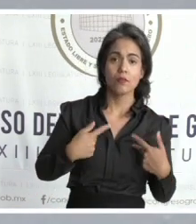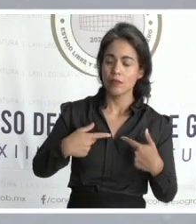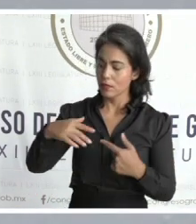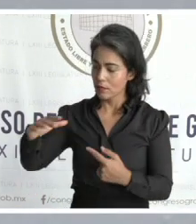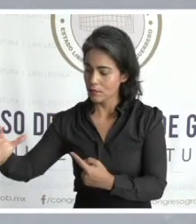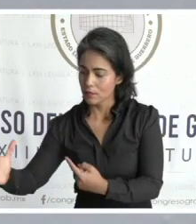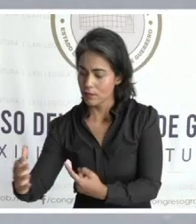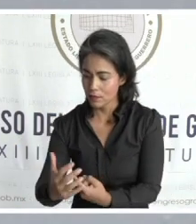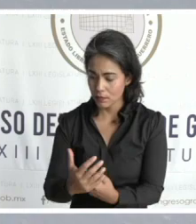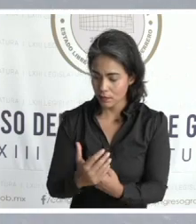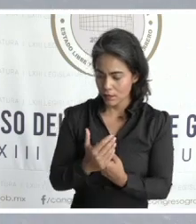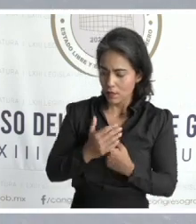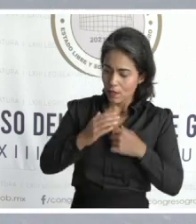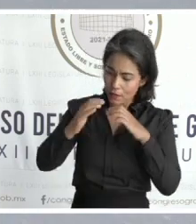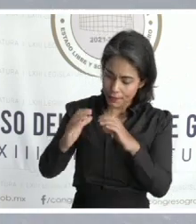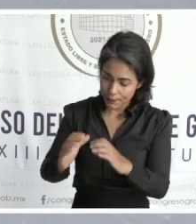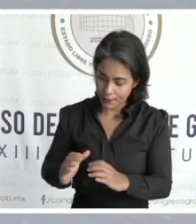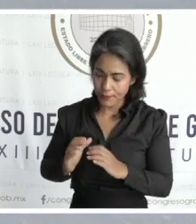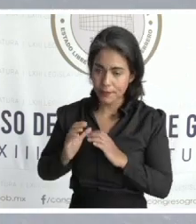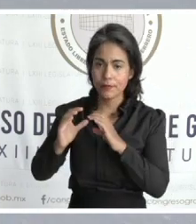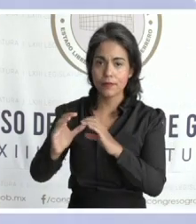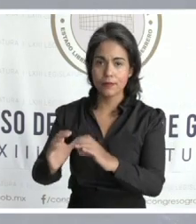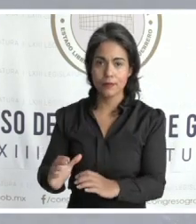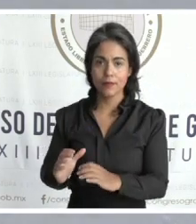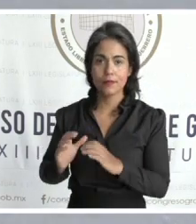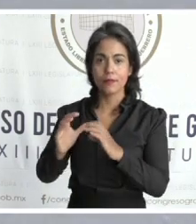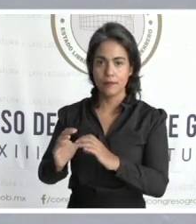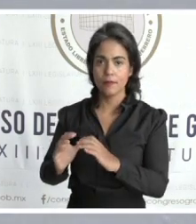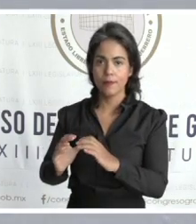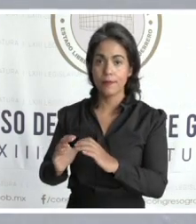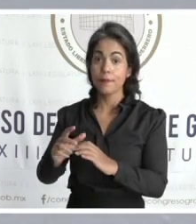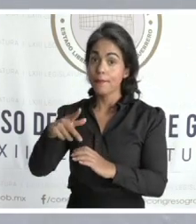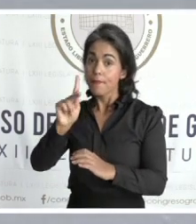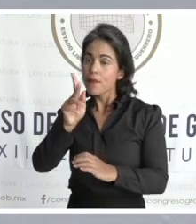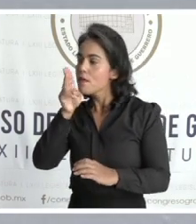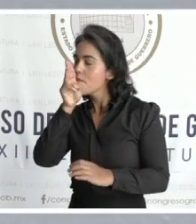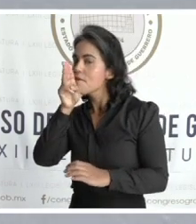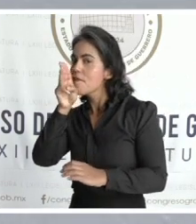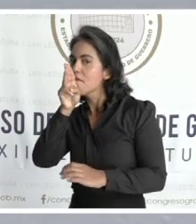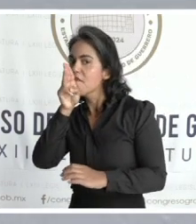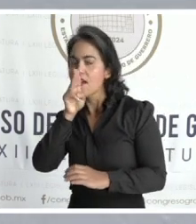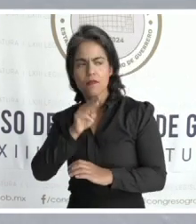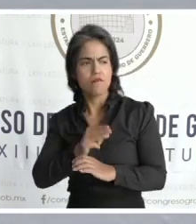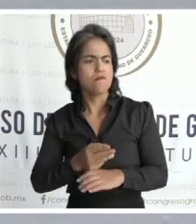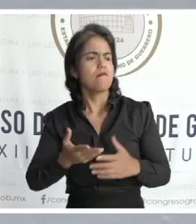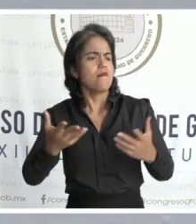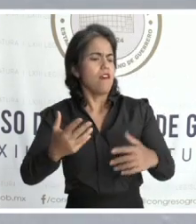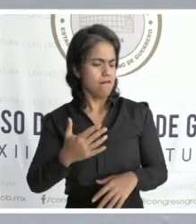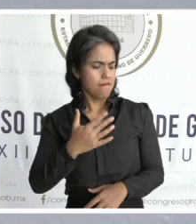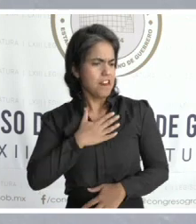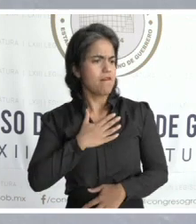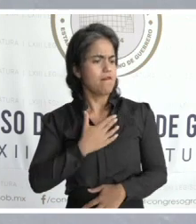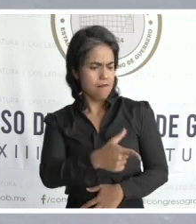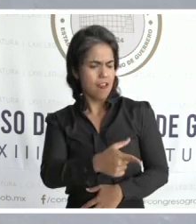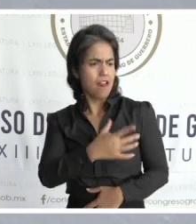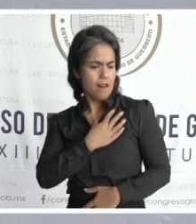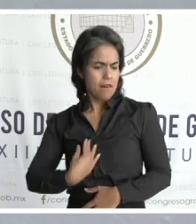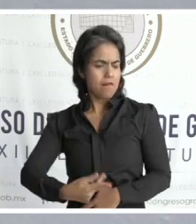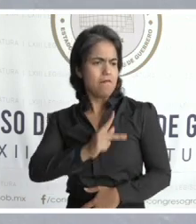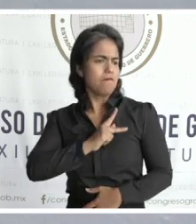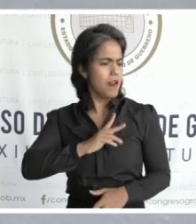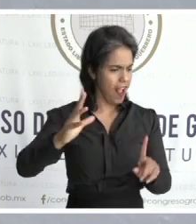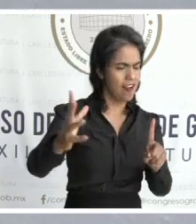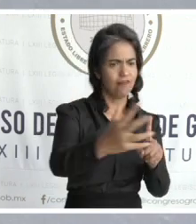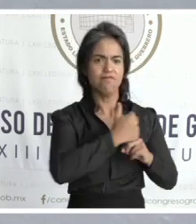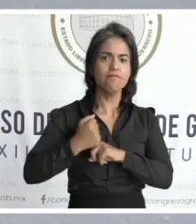procuró hasta que quien lo engendró lo proclamó, lo reclamó y lo arrancó